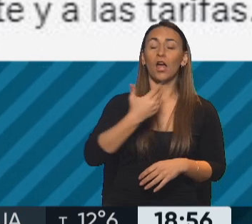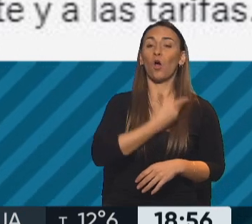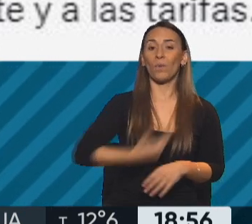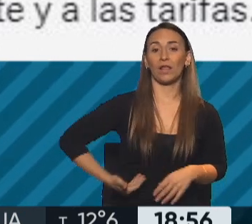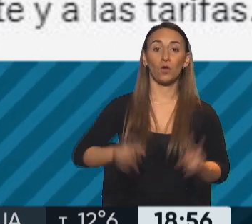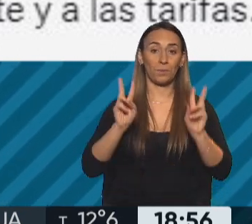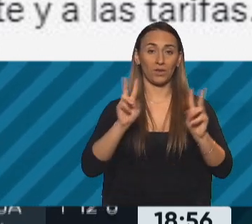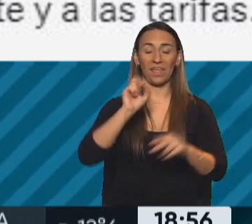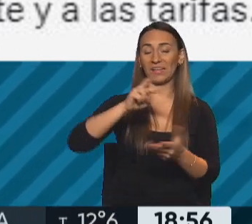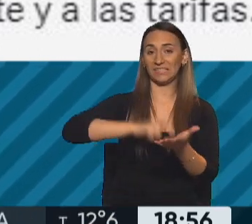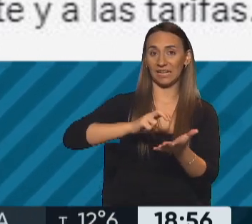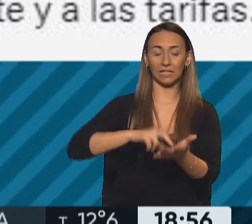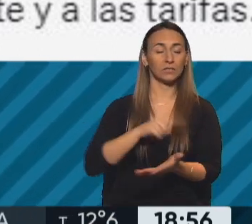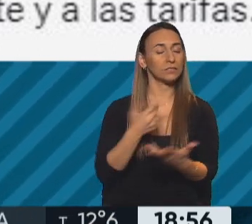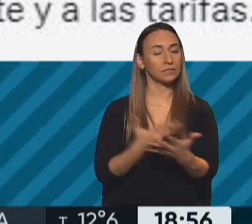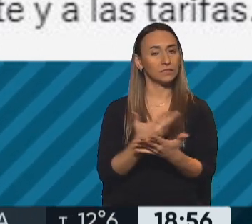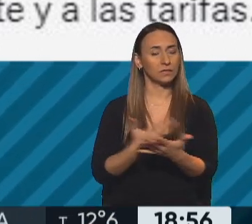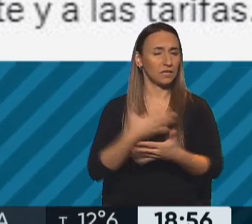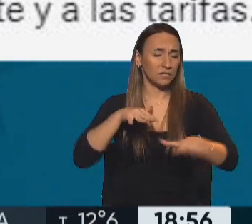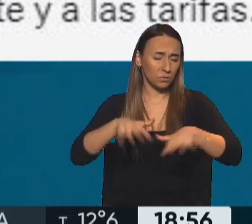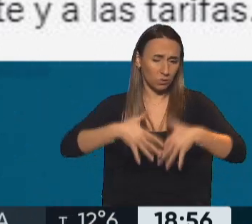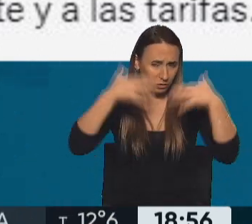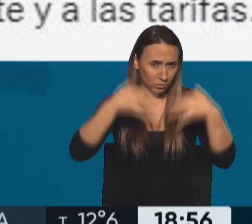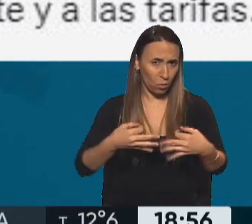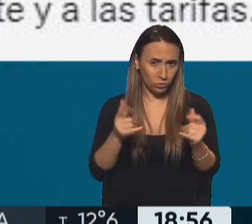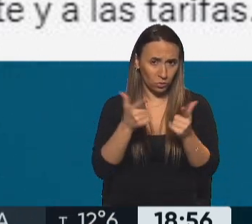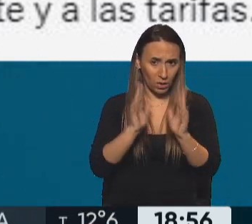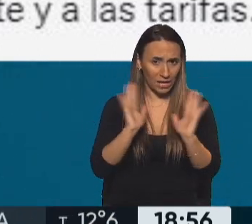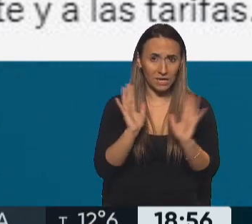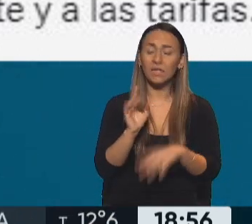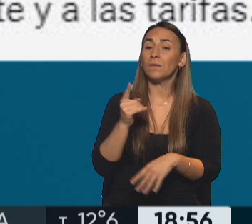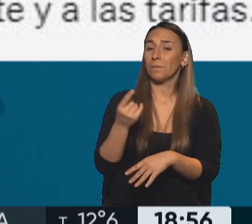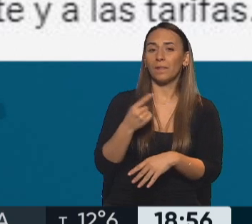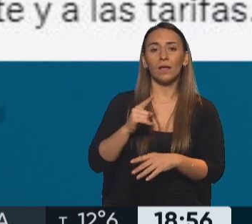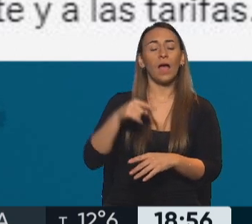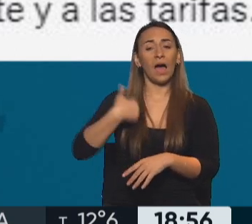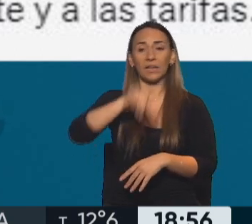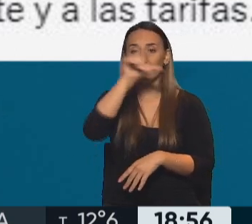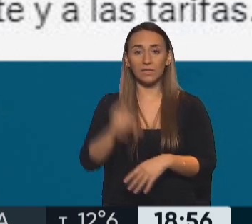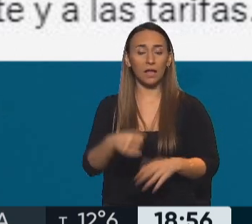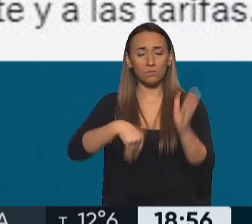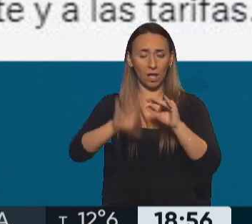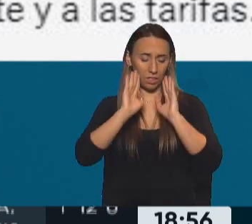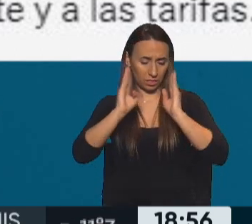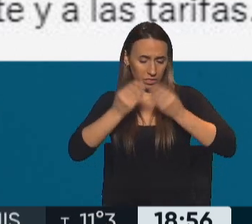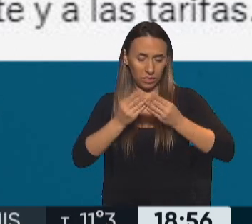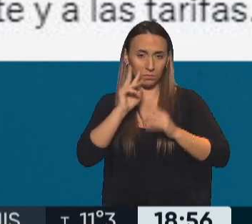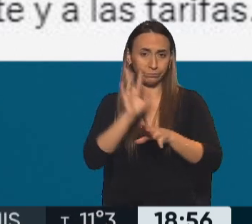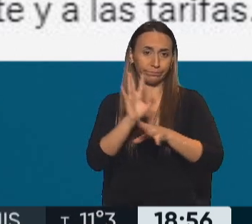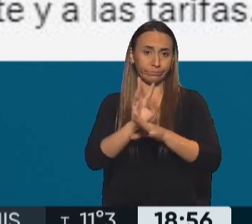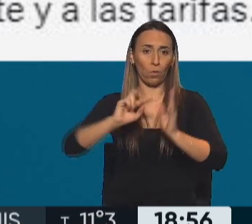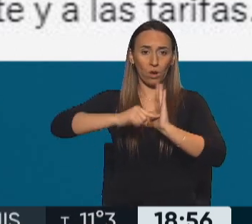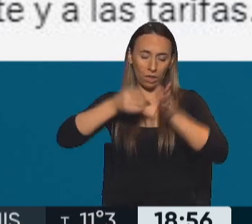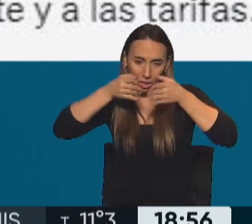salteño, padecemos la injusticia de una visión centralista de la Argentina. Hace tiempo, esto ya hace más de 2 meses, sí, que se viene reclamando,